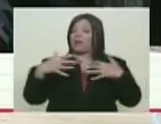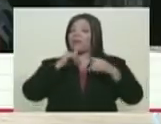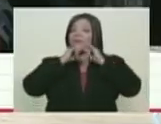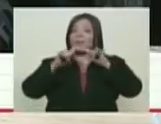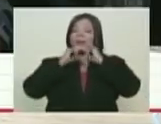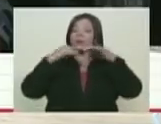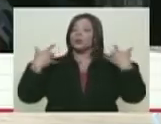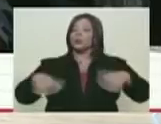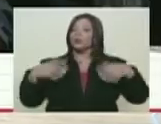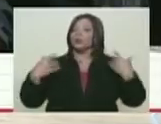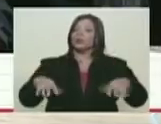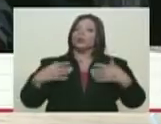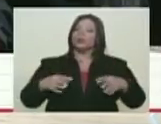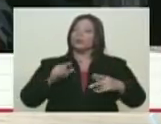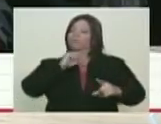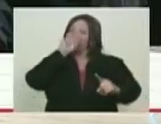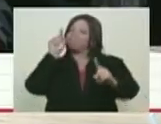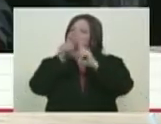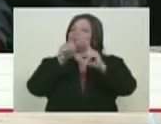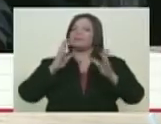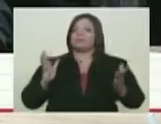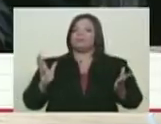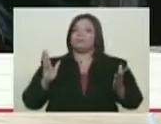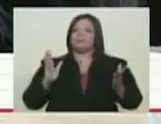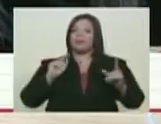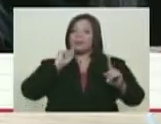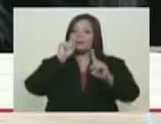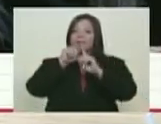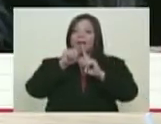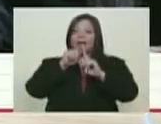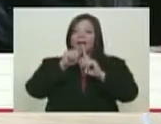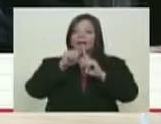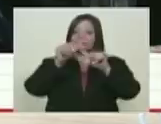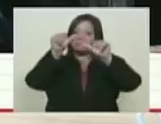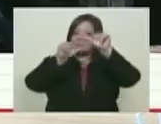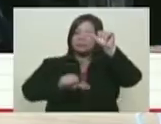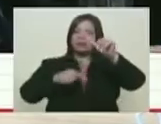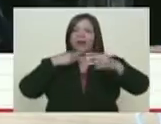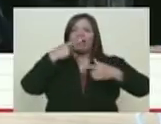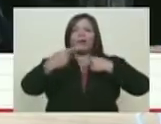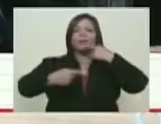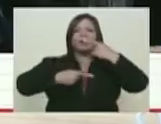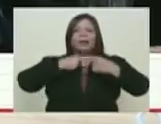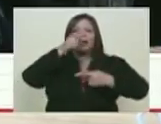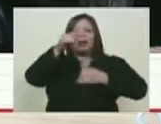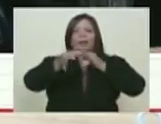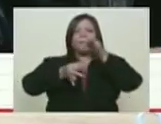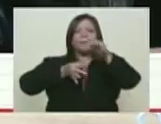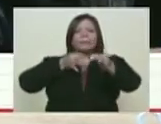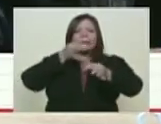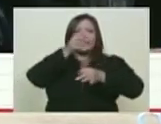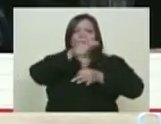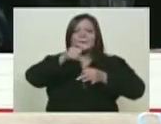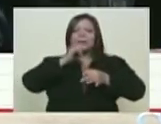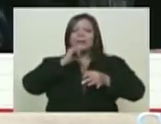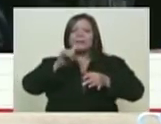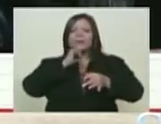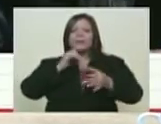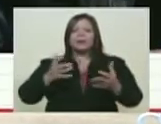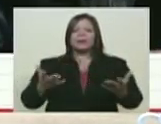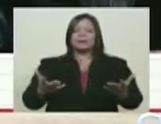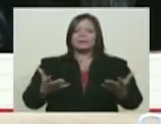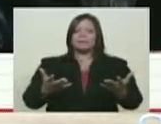información se vuelve una pelea central, fundamental, por contarle a la gente, explicar, informar.